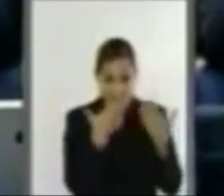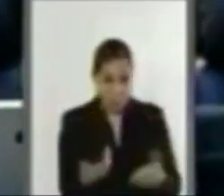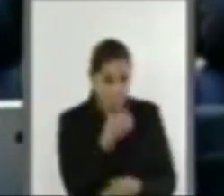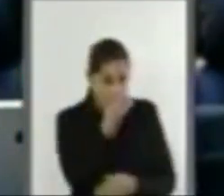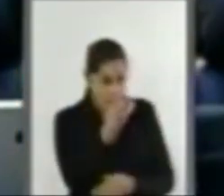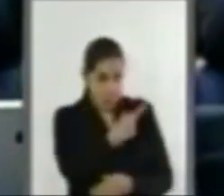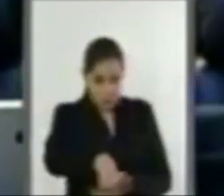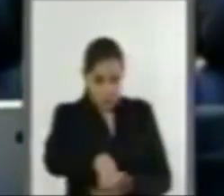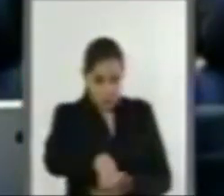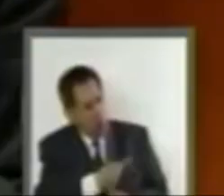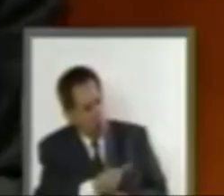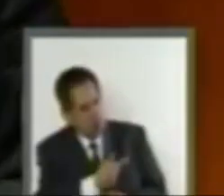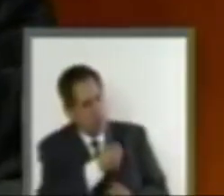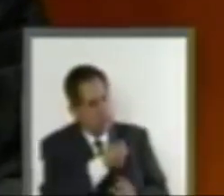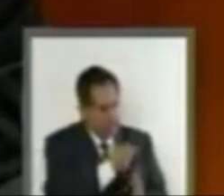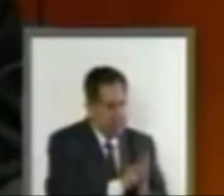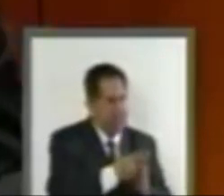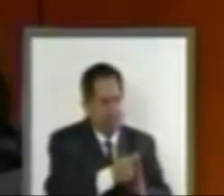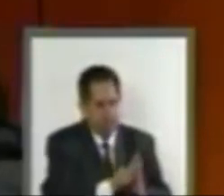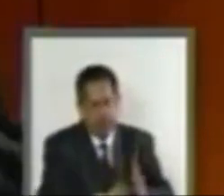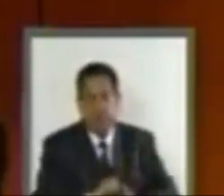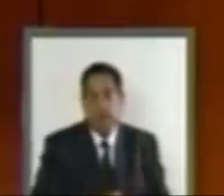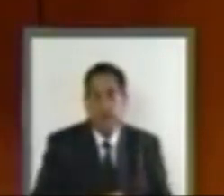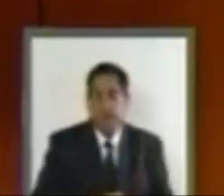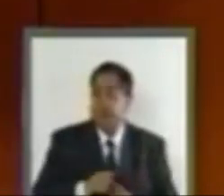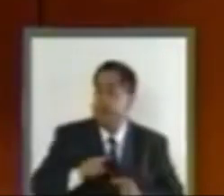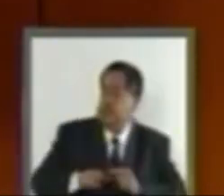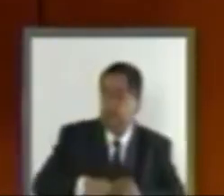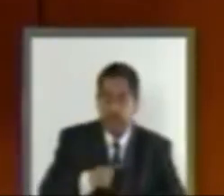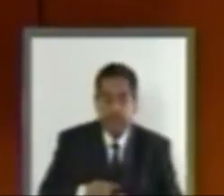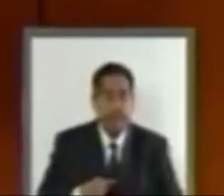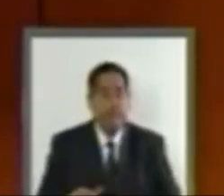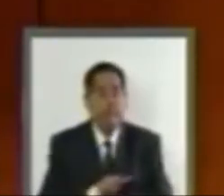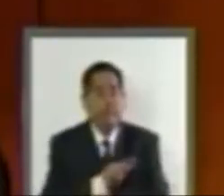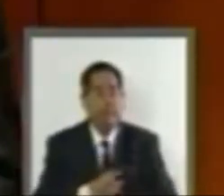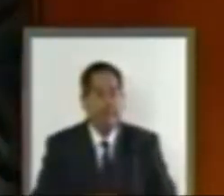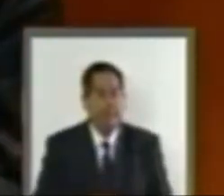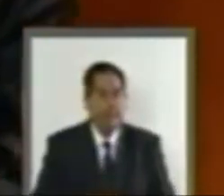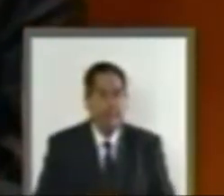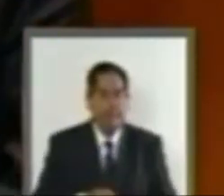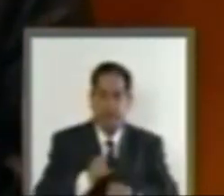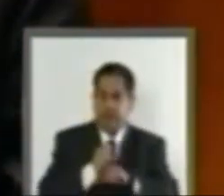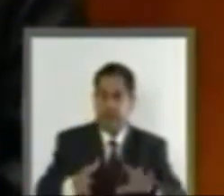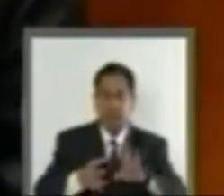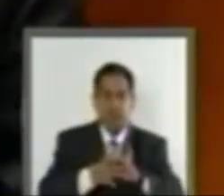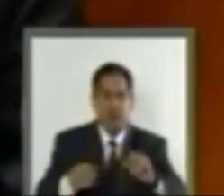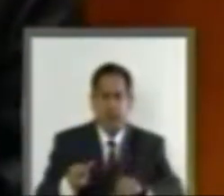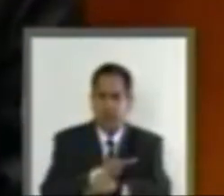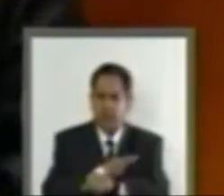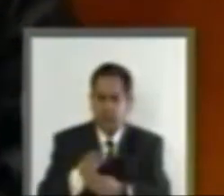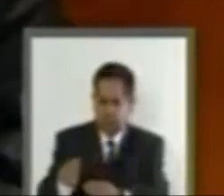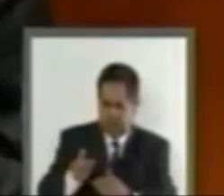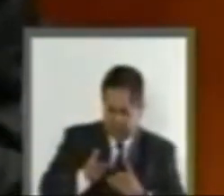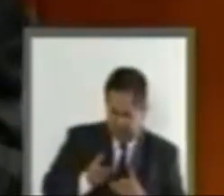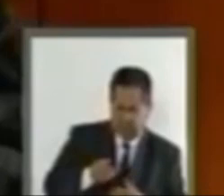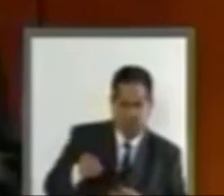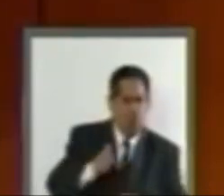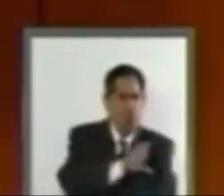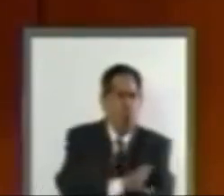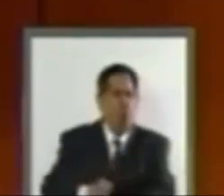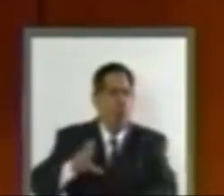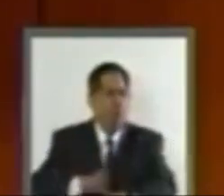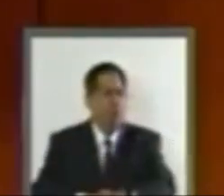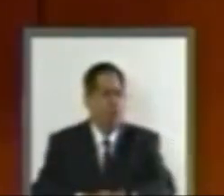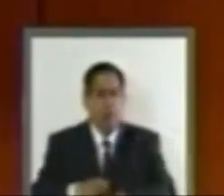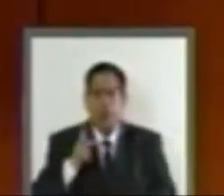Senado. Voy a ser objetivo, voy a ser imparcial, voy a trabajar por construir un ambiente donde se puedan construir mayorías